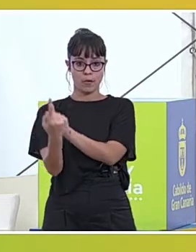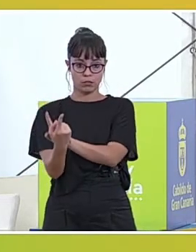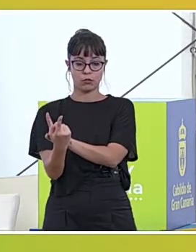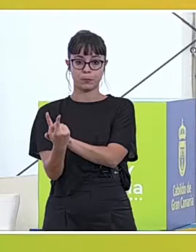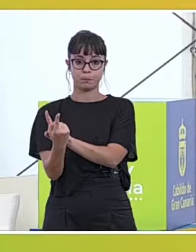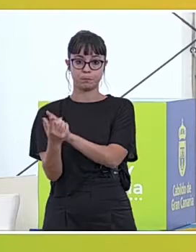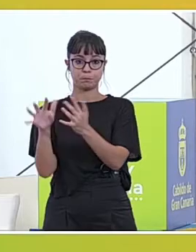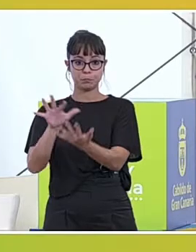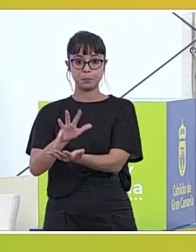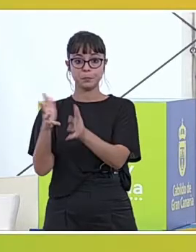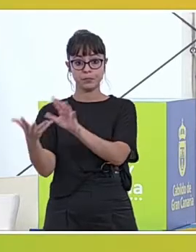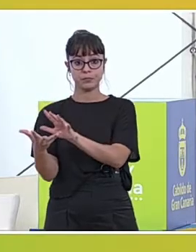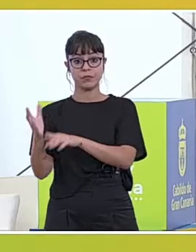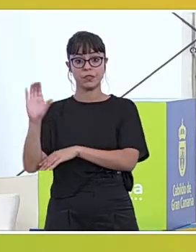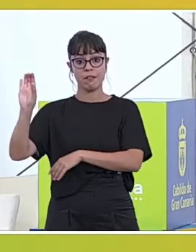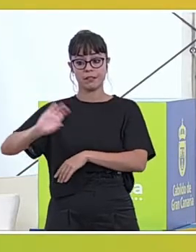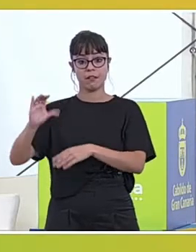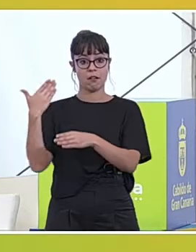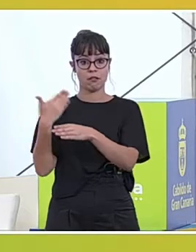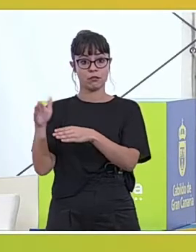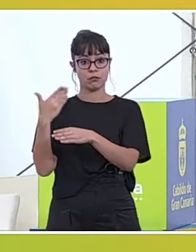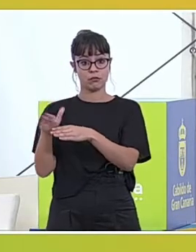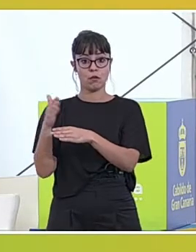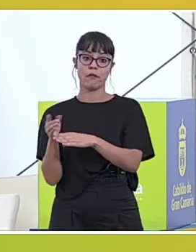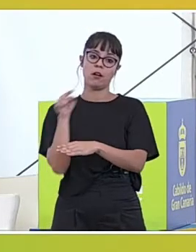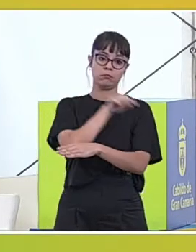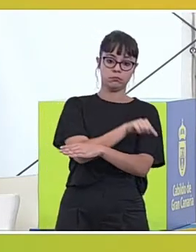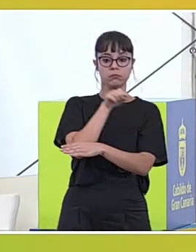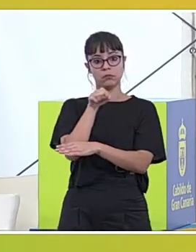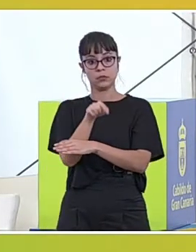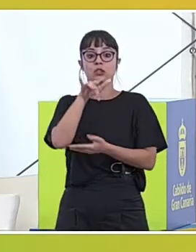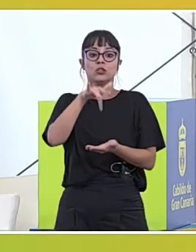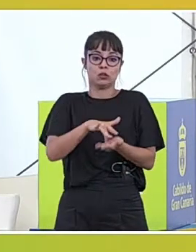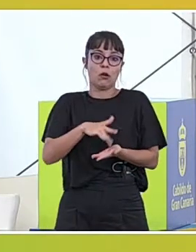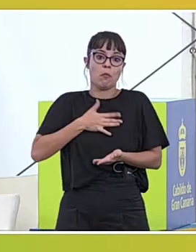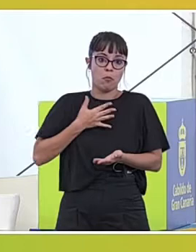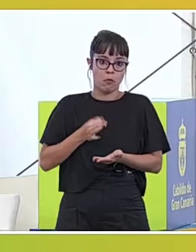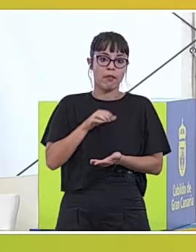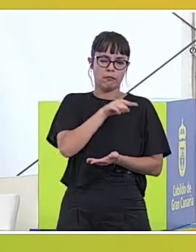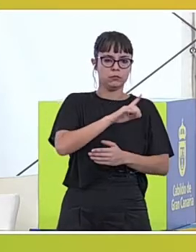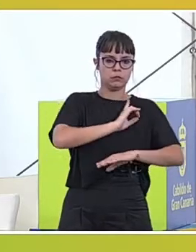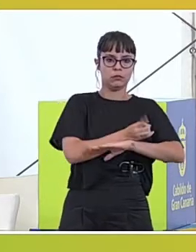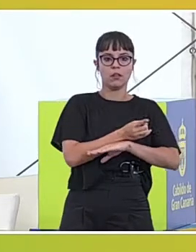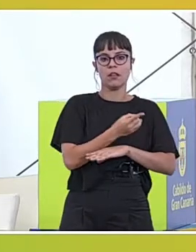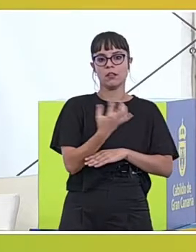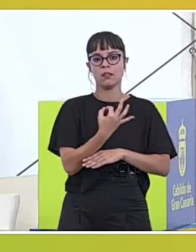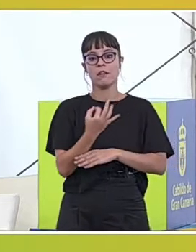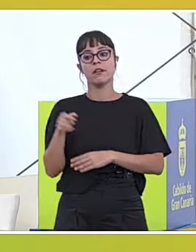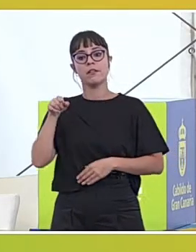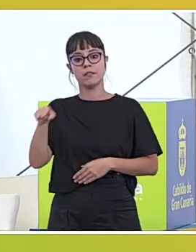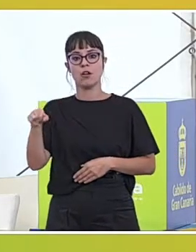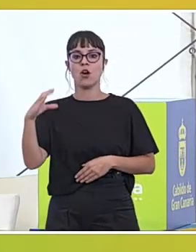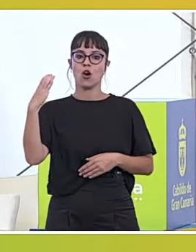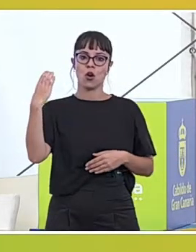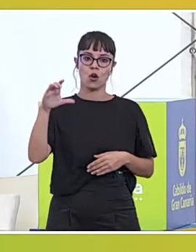en la que ya esa salmuera pretratada y puede que concentrada, con una alta concentración de sodios y cloruros,